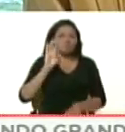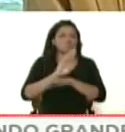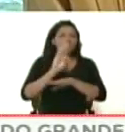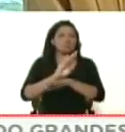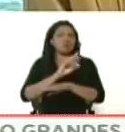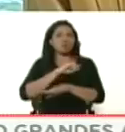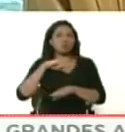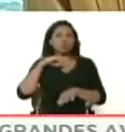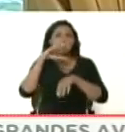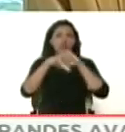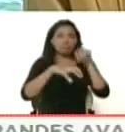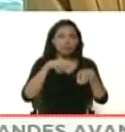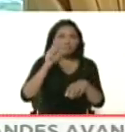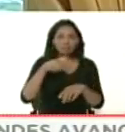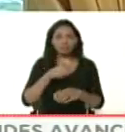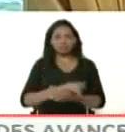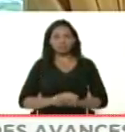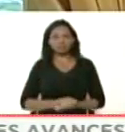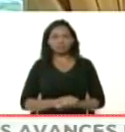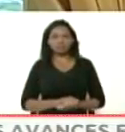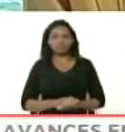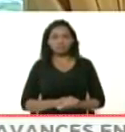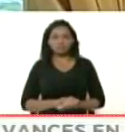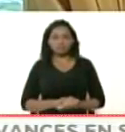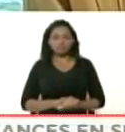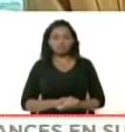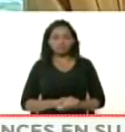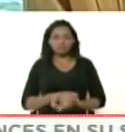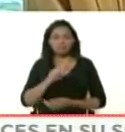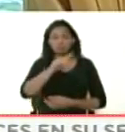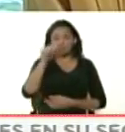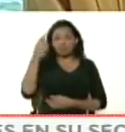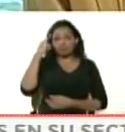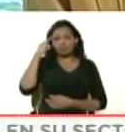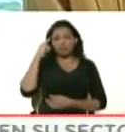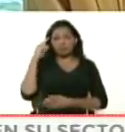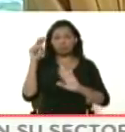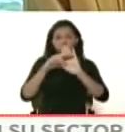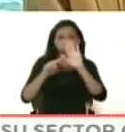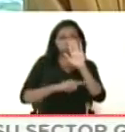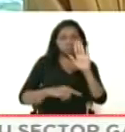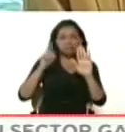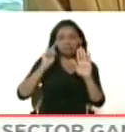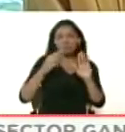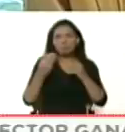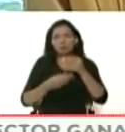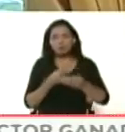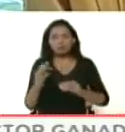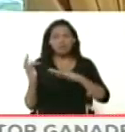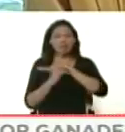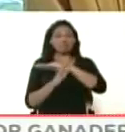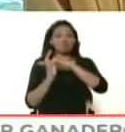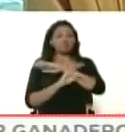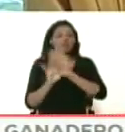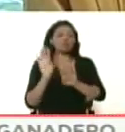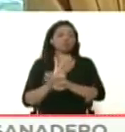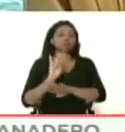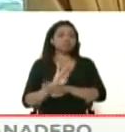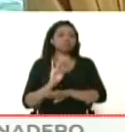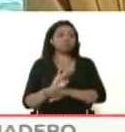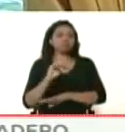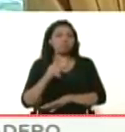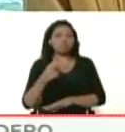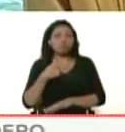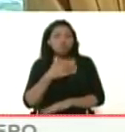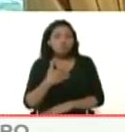ganado, ¿no? Y ya saben ustedes las medidas que hay que tomar, sobre todo en la frontera. Y yo